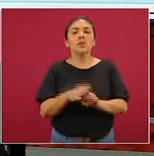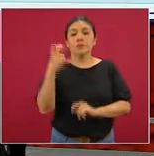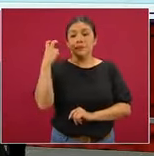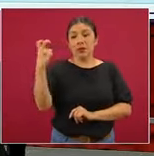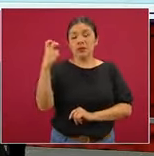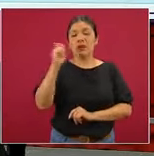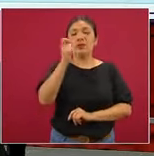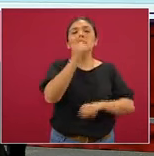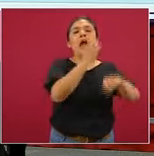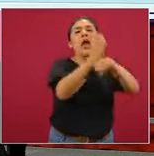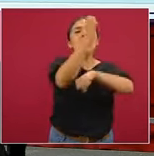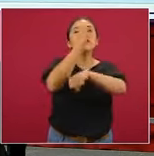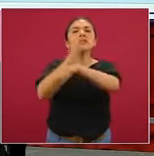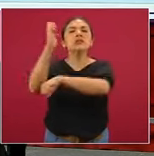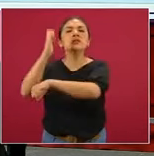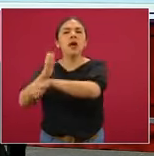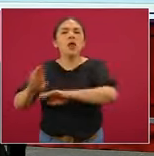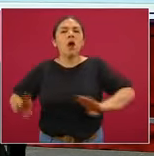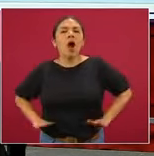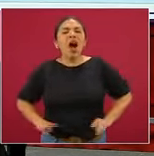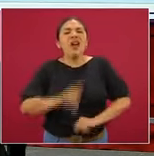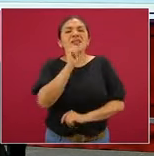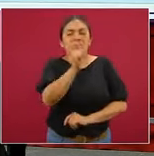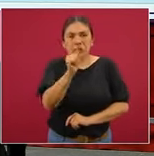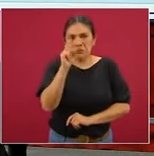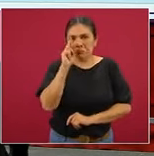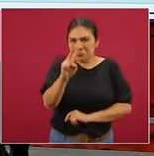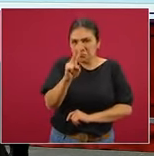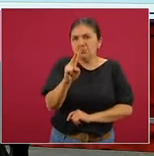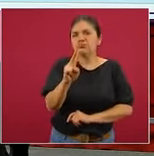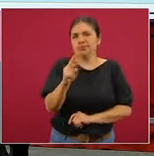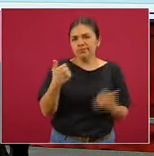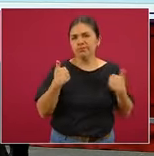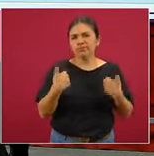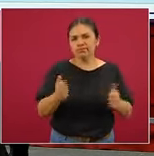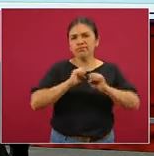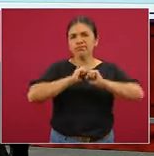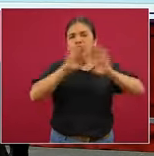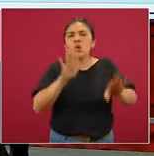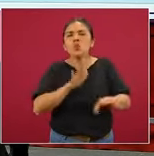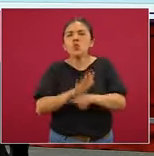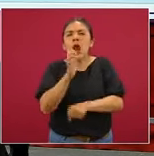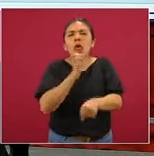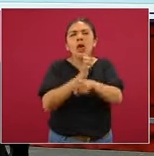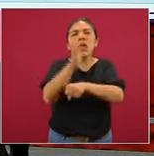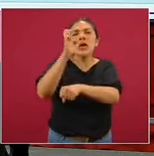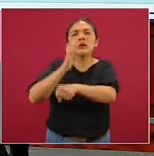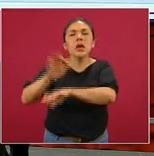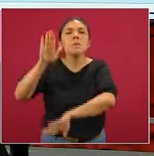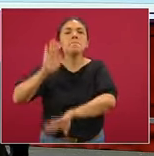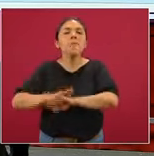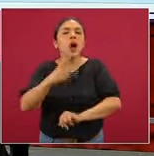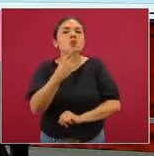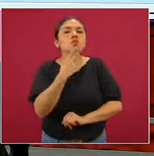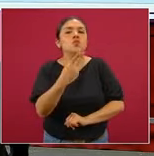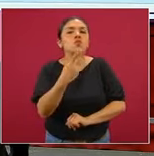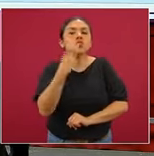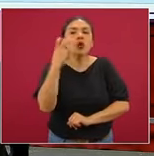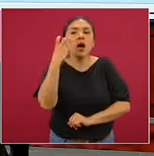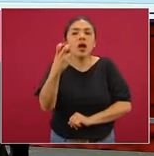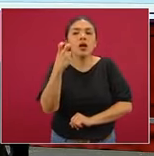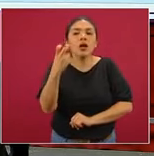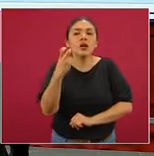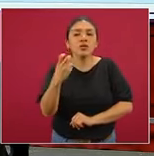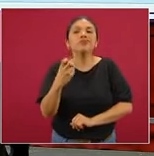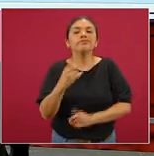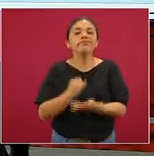favor, por estados. Y aquí podemos ver también claramente cuáles son los estados que más han utilizado esta herramienta, es